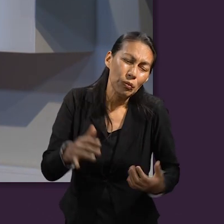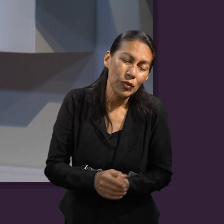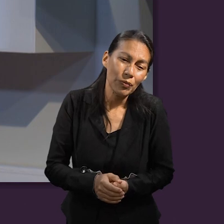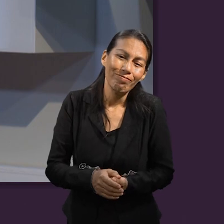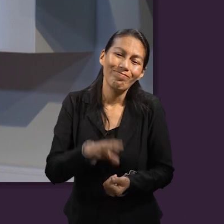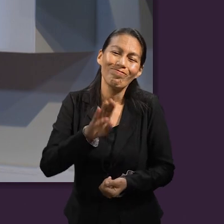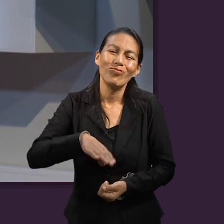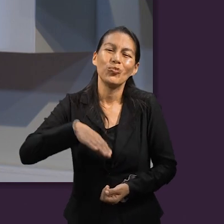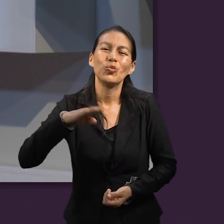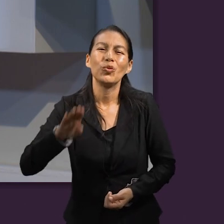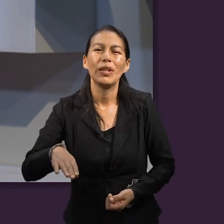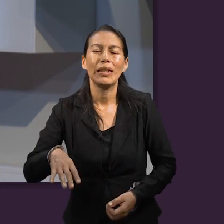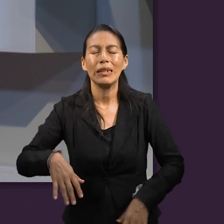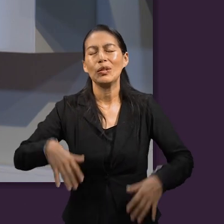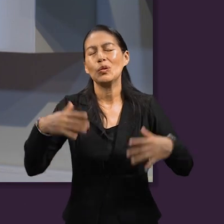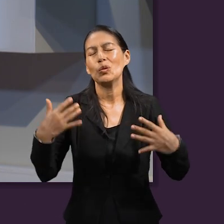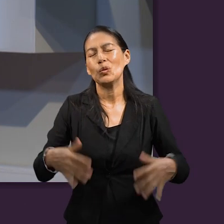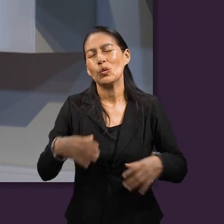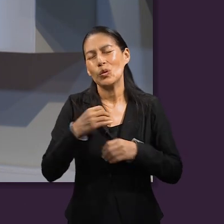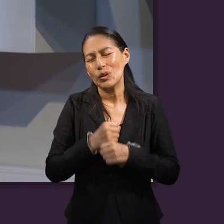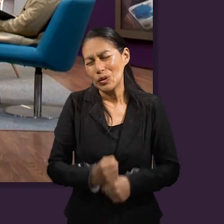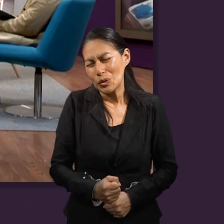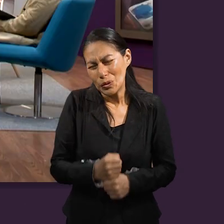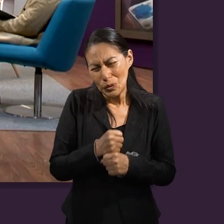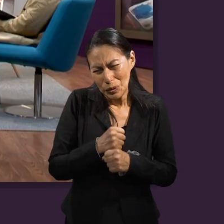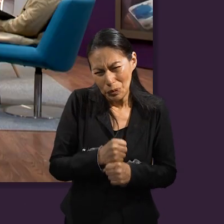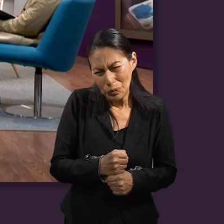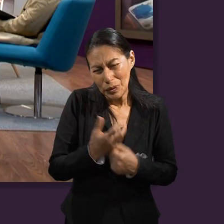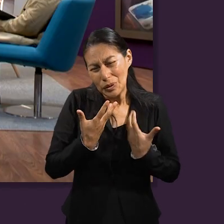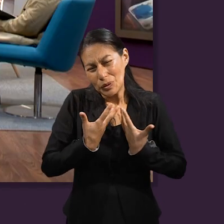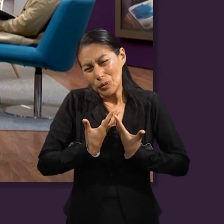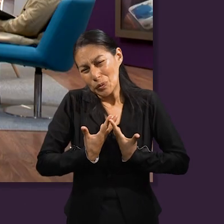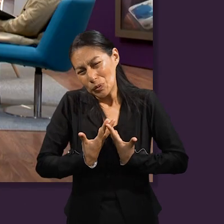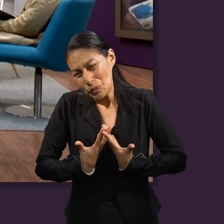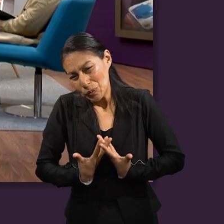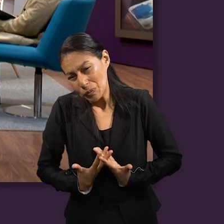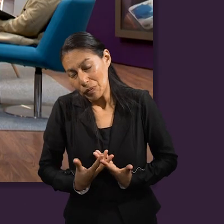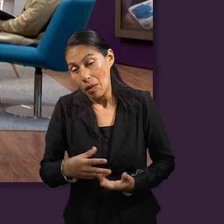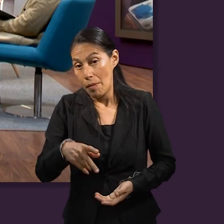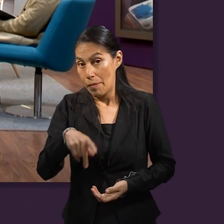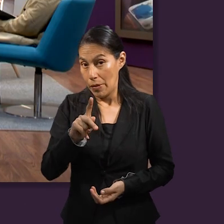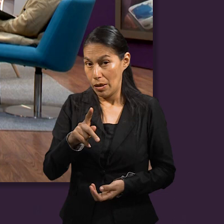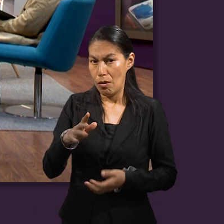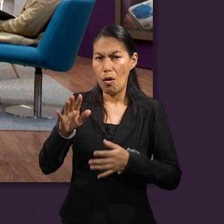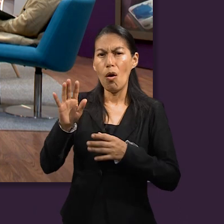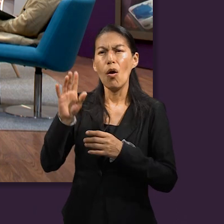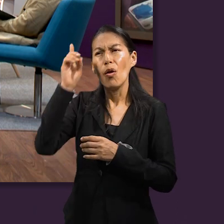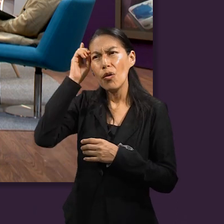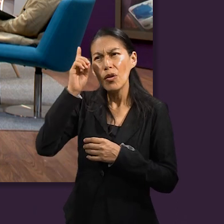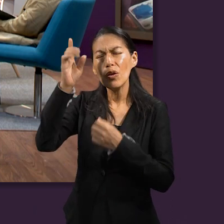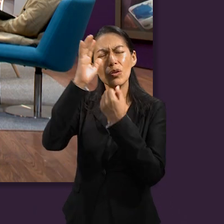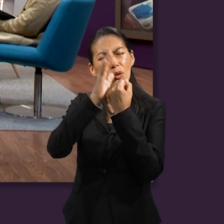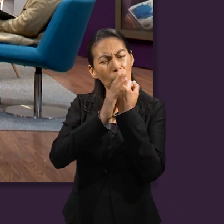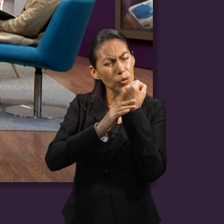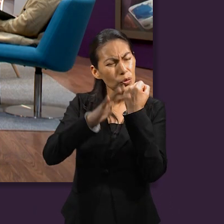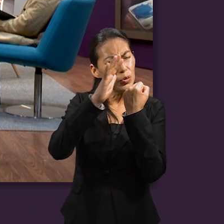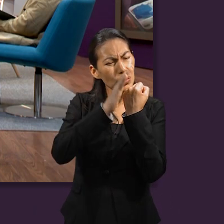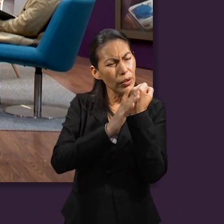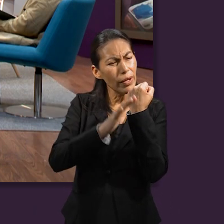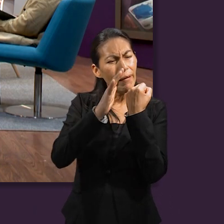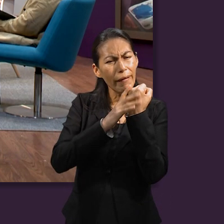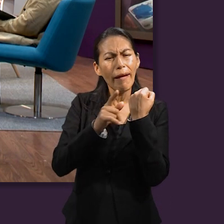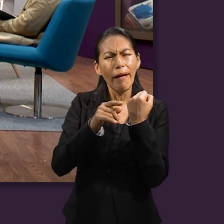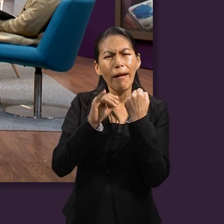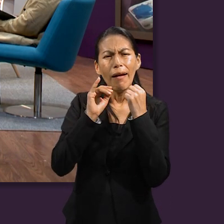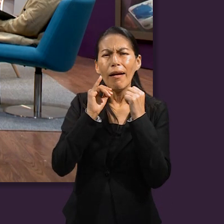y sin duda alguna es otro golpe de dolor pero también con el consuelo de que dios había estado con él y que